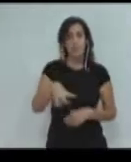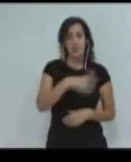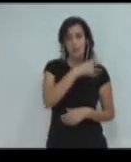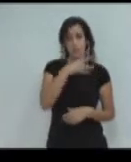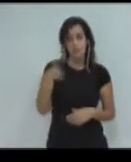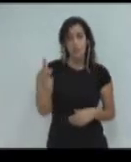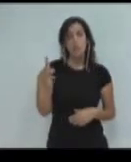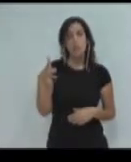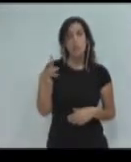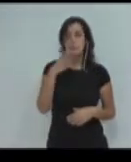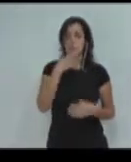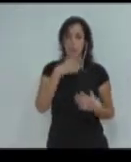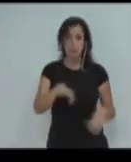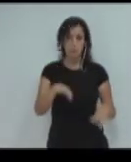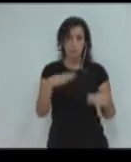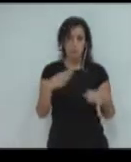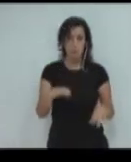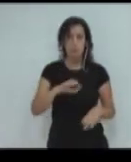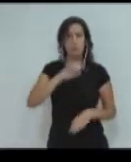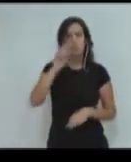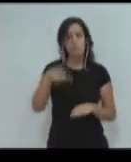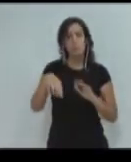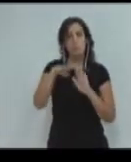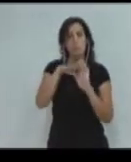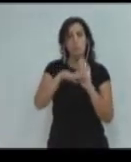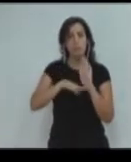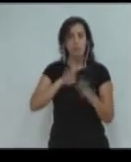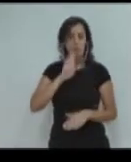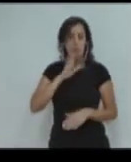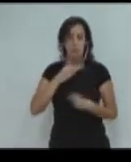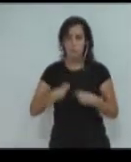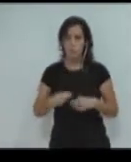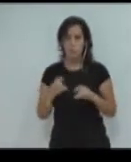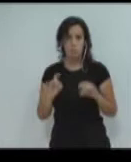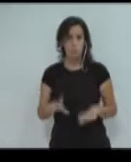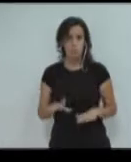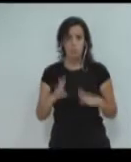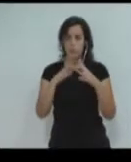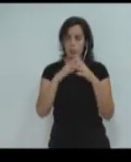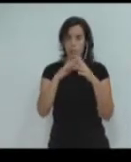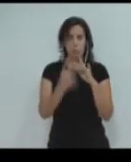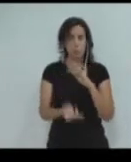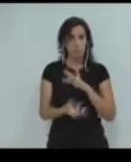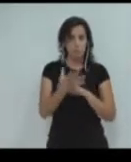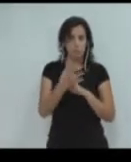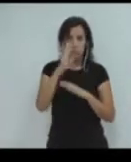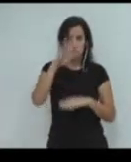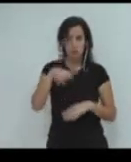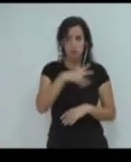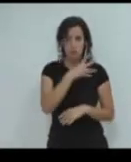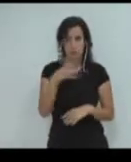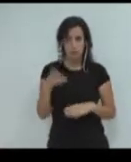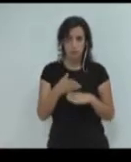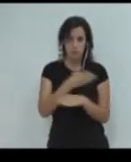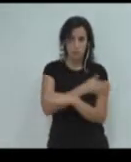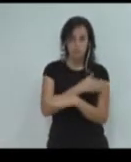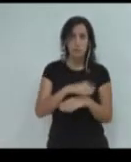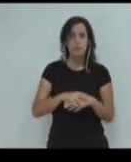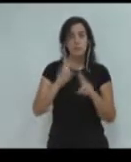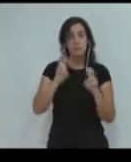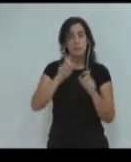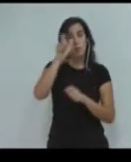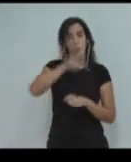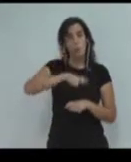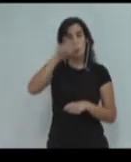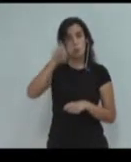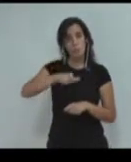hay que hacerlas simple y también seguir las mismas pautas, crear una estructura de la tabla. En cuanto al tema de las